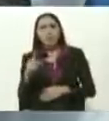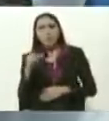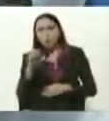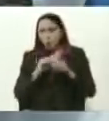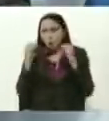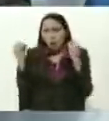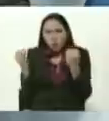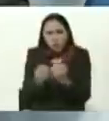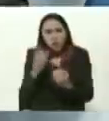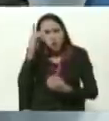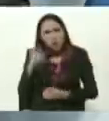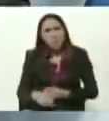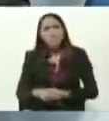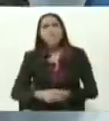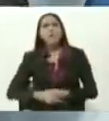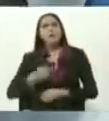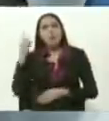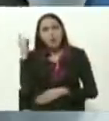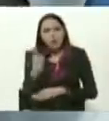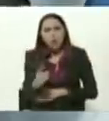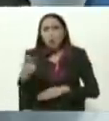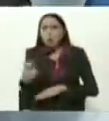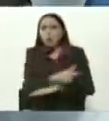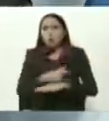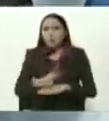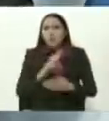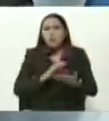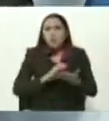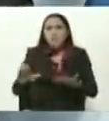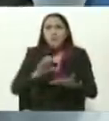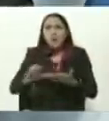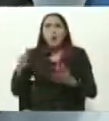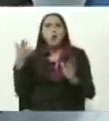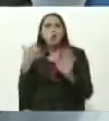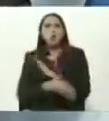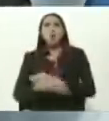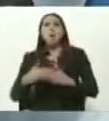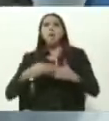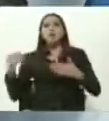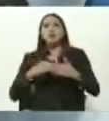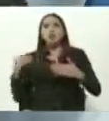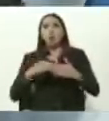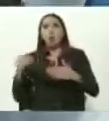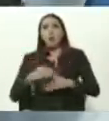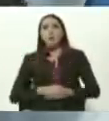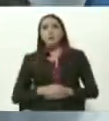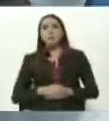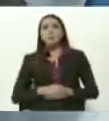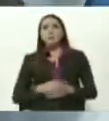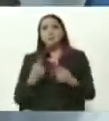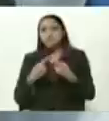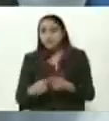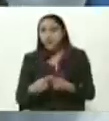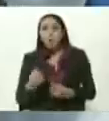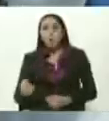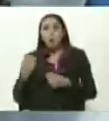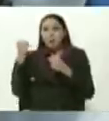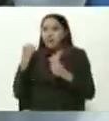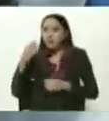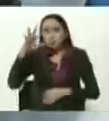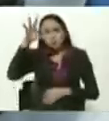que son satélites de estos gobiernos, financiadas a punta de dólares, pero que de activismo de derechos humanos no saben